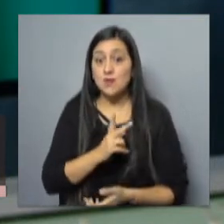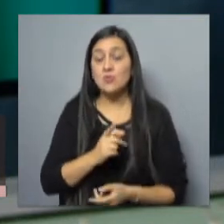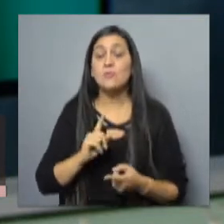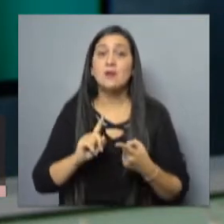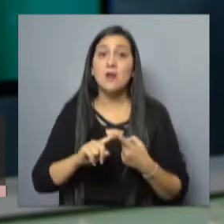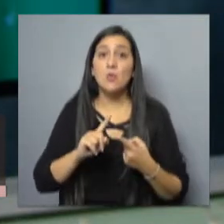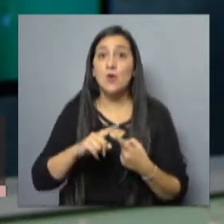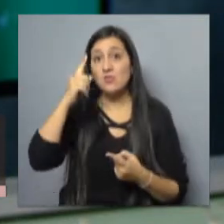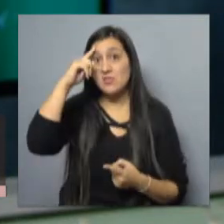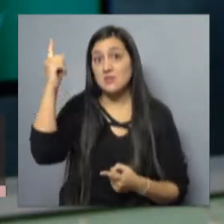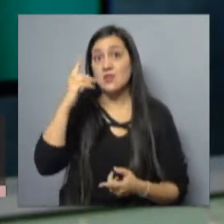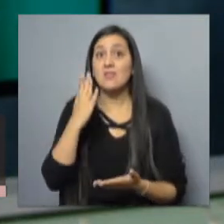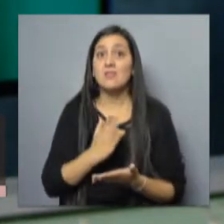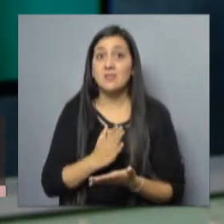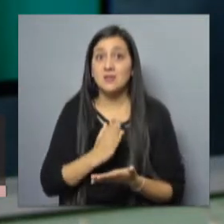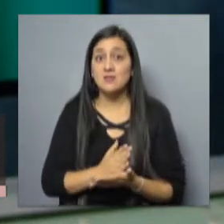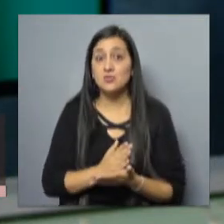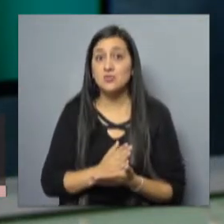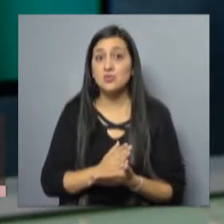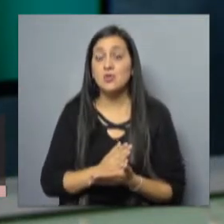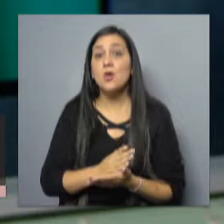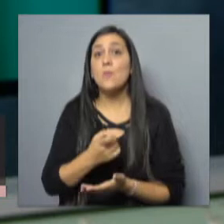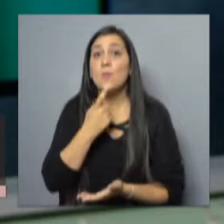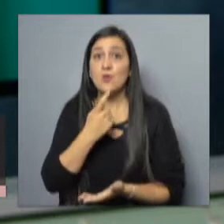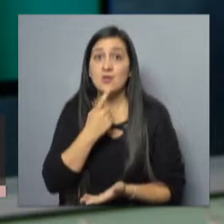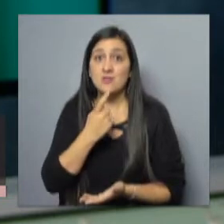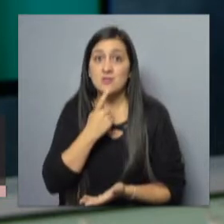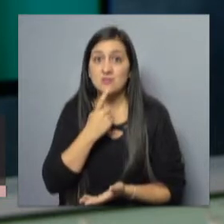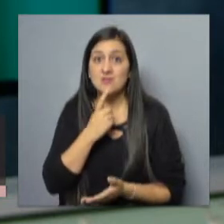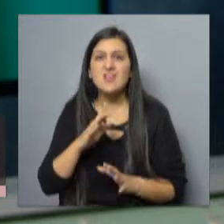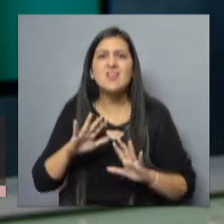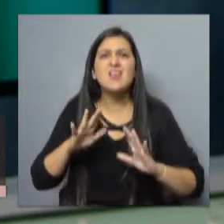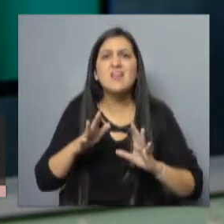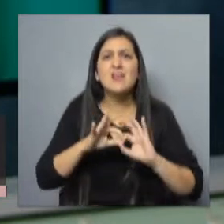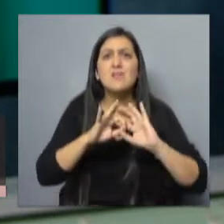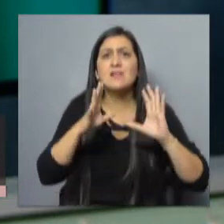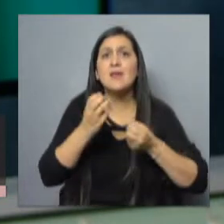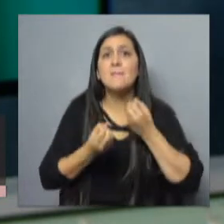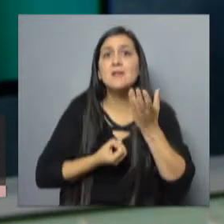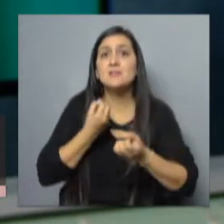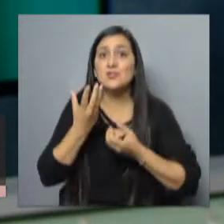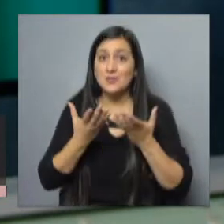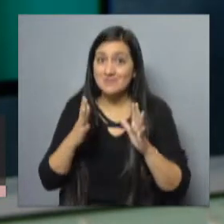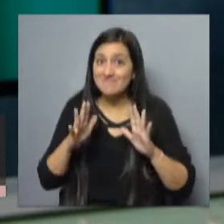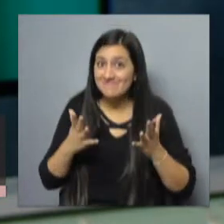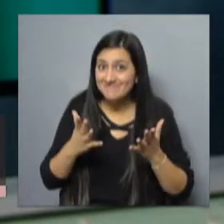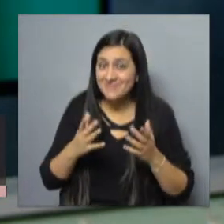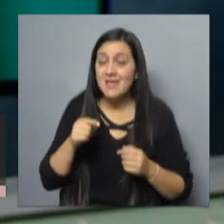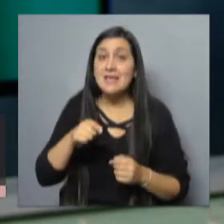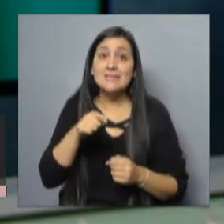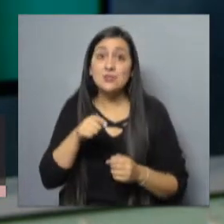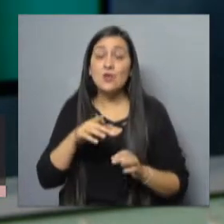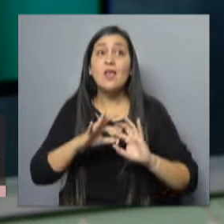internacional de derechos civiles y políticos y es en qué consiste la libertad de expresión la libertad de expresión es la